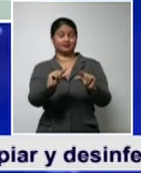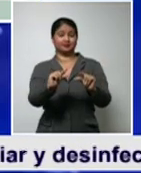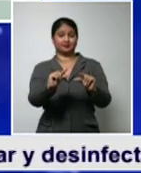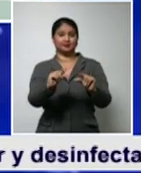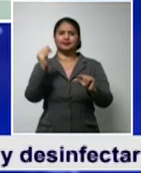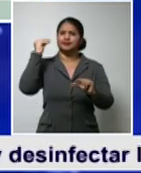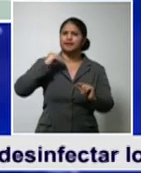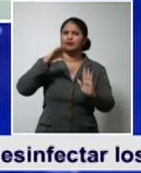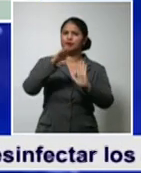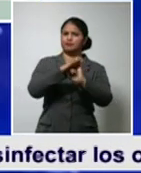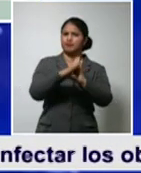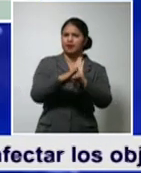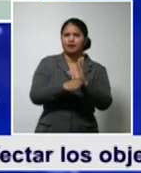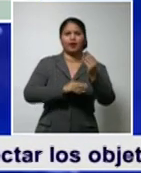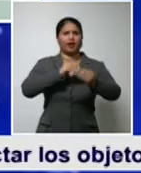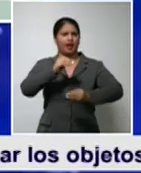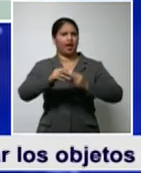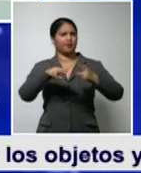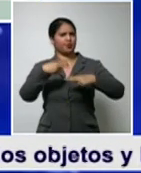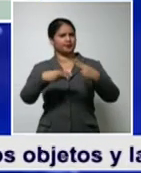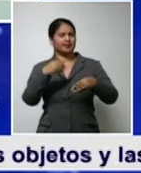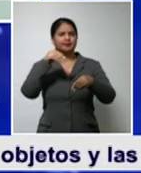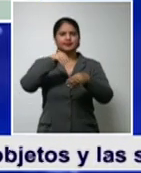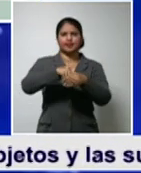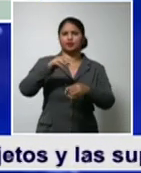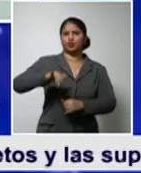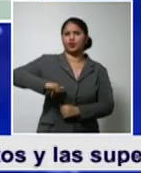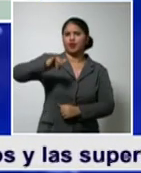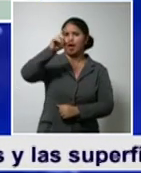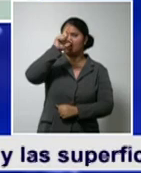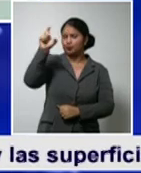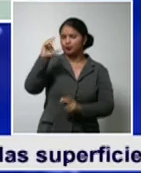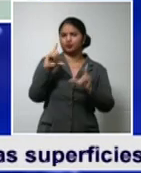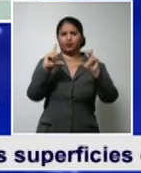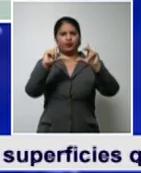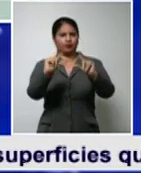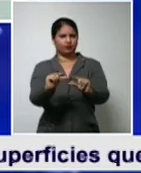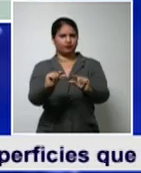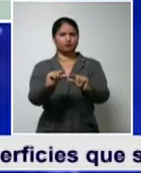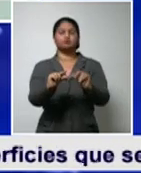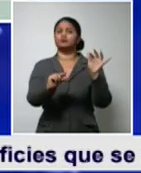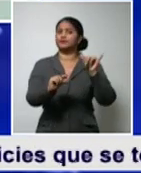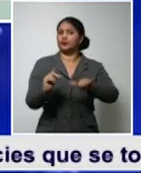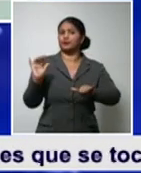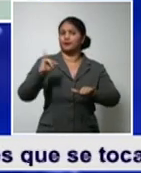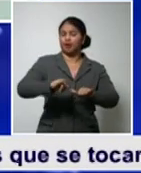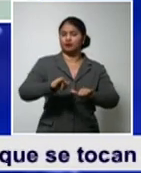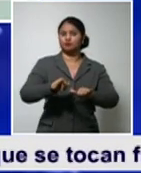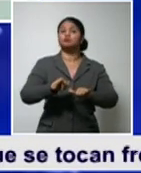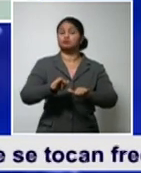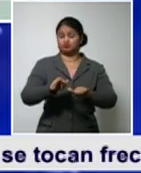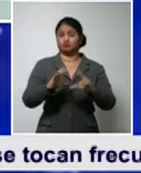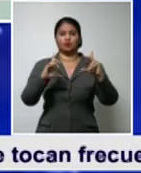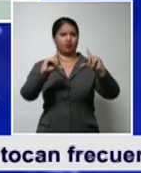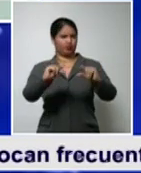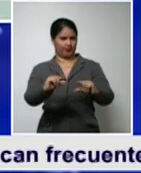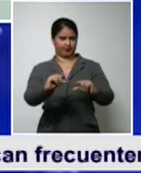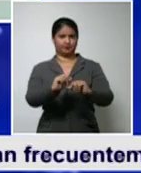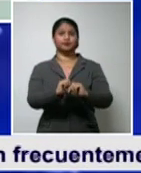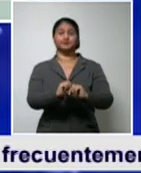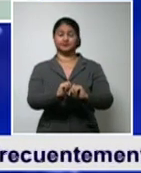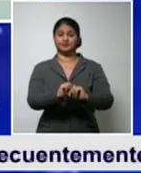control sanitario internacional que se establecieron. Y lo que ha predominado ya es